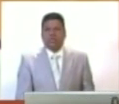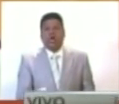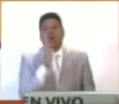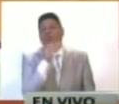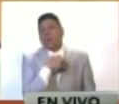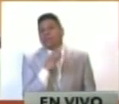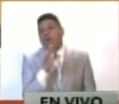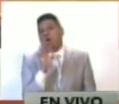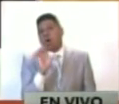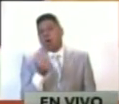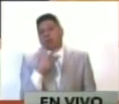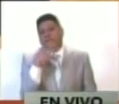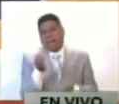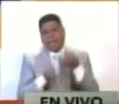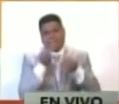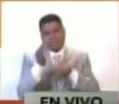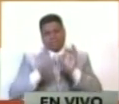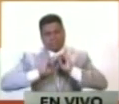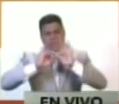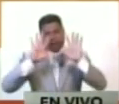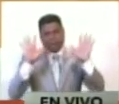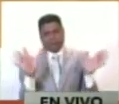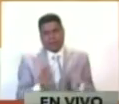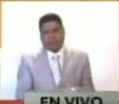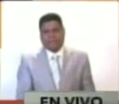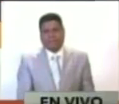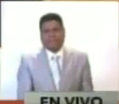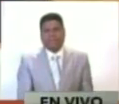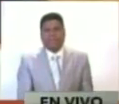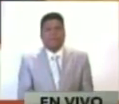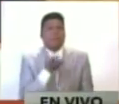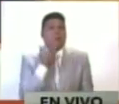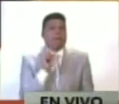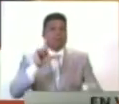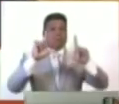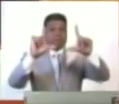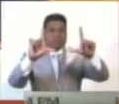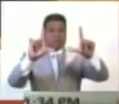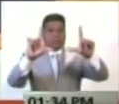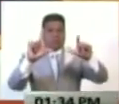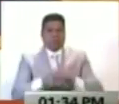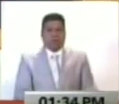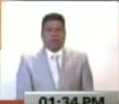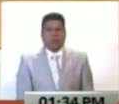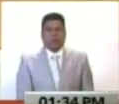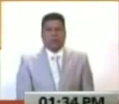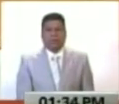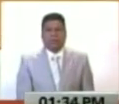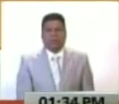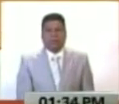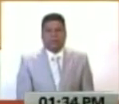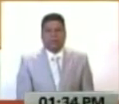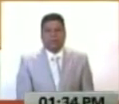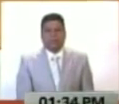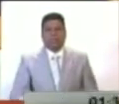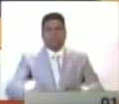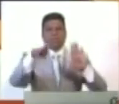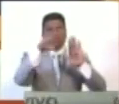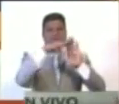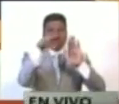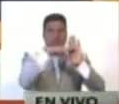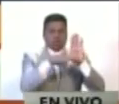No tiene ni siquiera otra explicación. Sino, si me ponen ese cuadro, bueno, habla por sí solo. Normas no